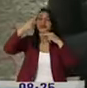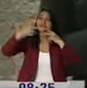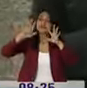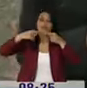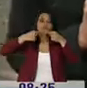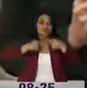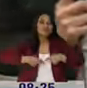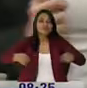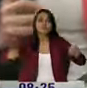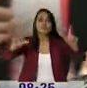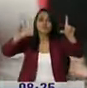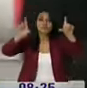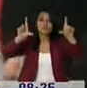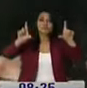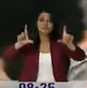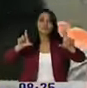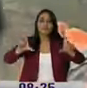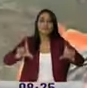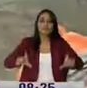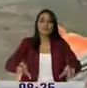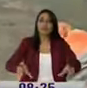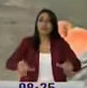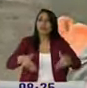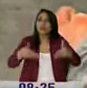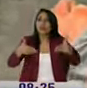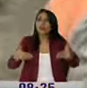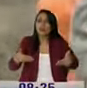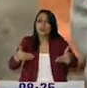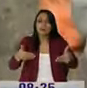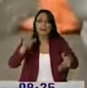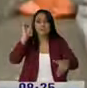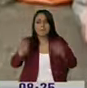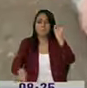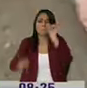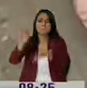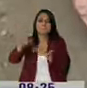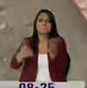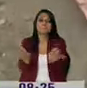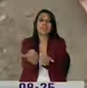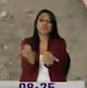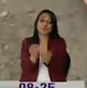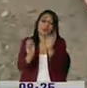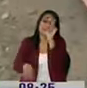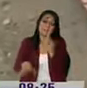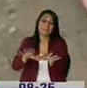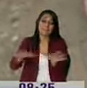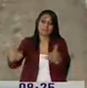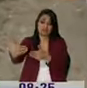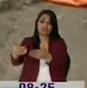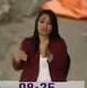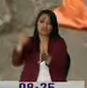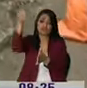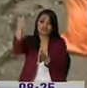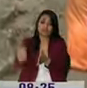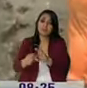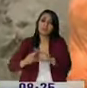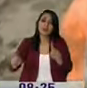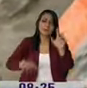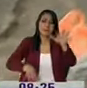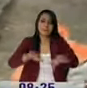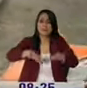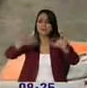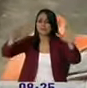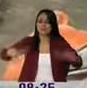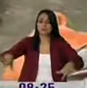emitimos unas fotografías sobre el mal estado o la mala disposición de la basura aquí en los exteriores del mercado.